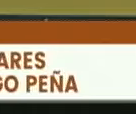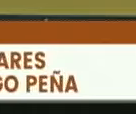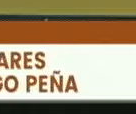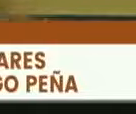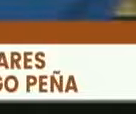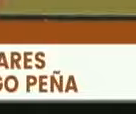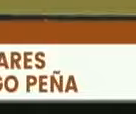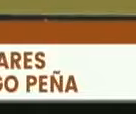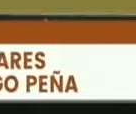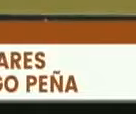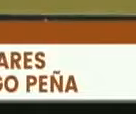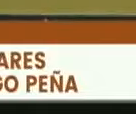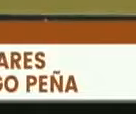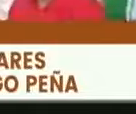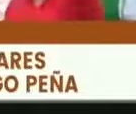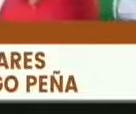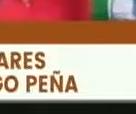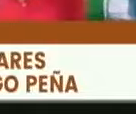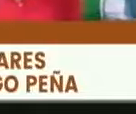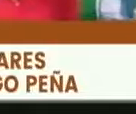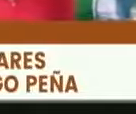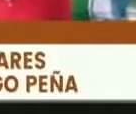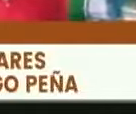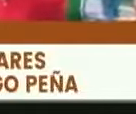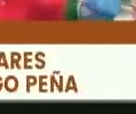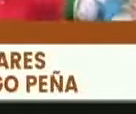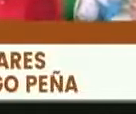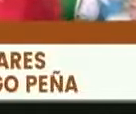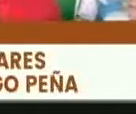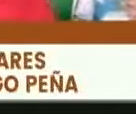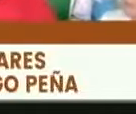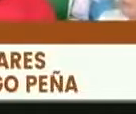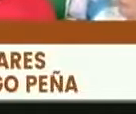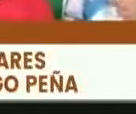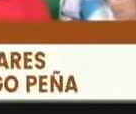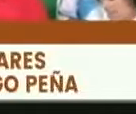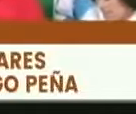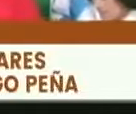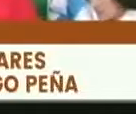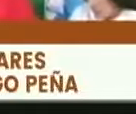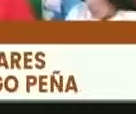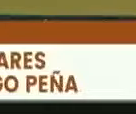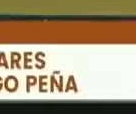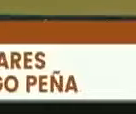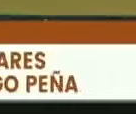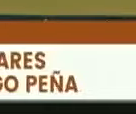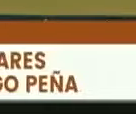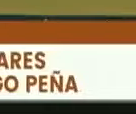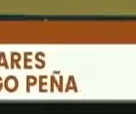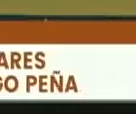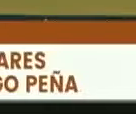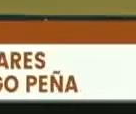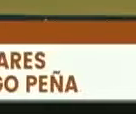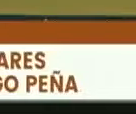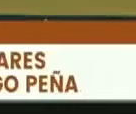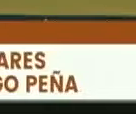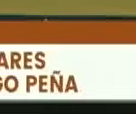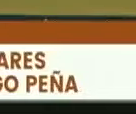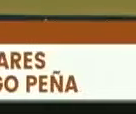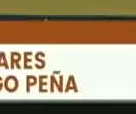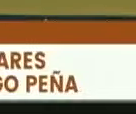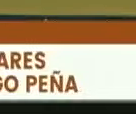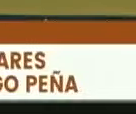El sol de Venezuela nace en el Esequibo. Eso, más que una consigna, pasó a ser un elemento de